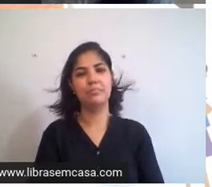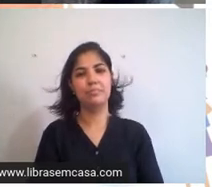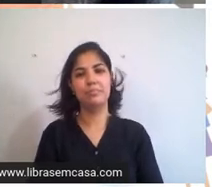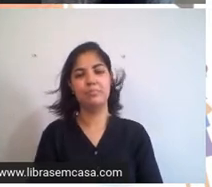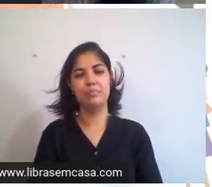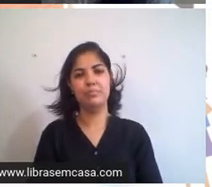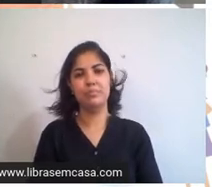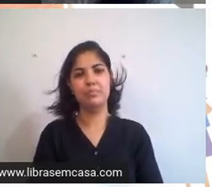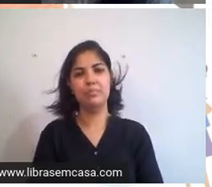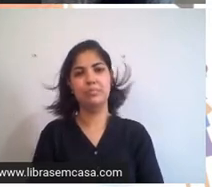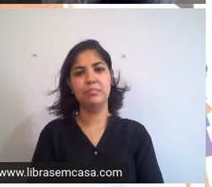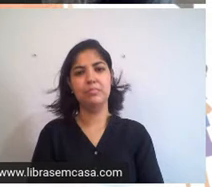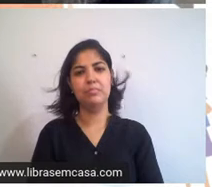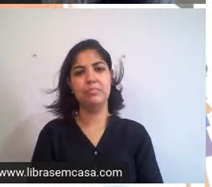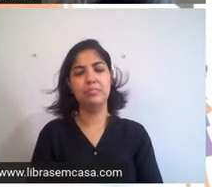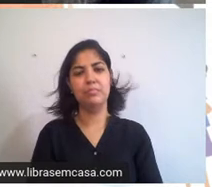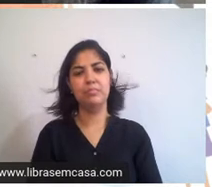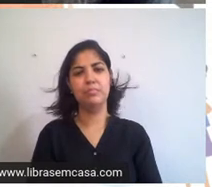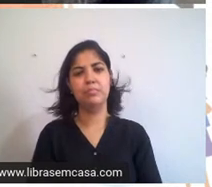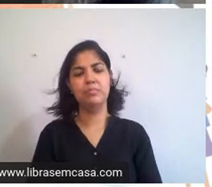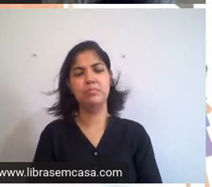En este mismo contexto,